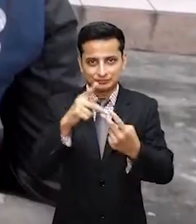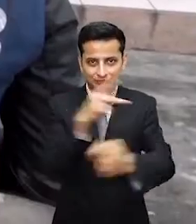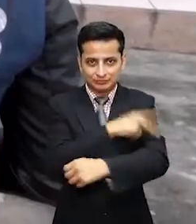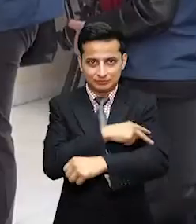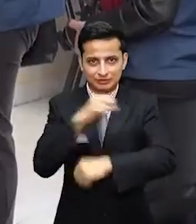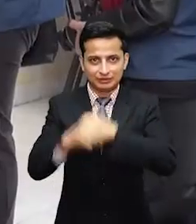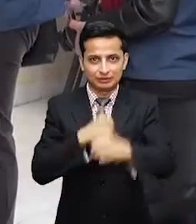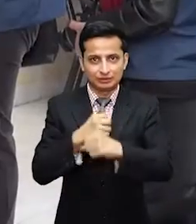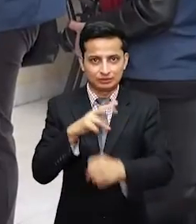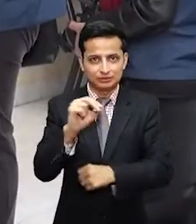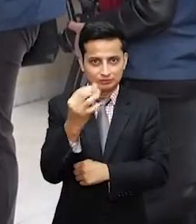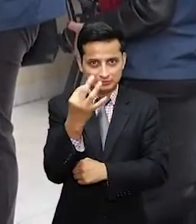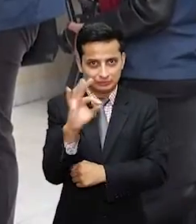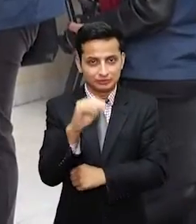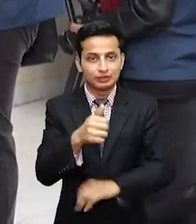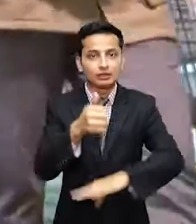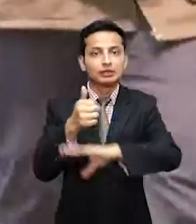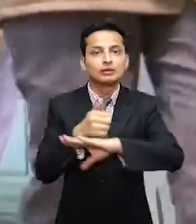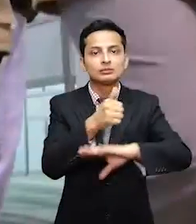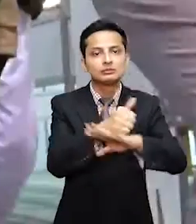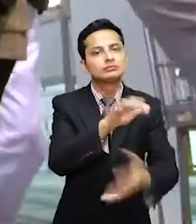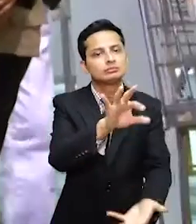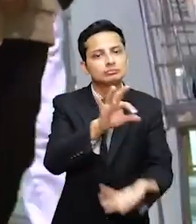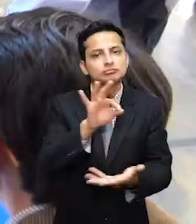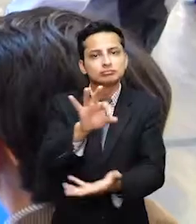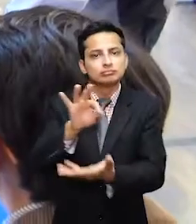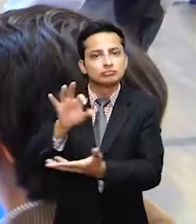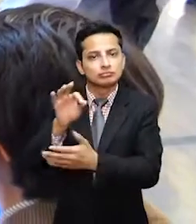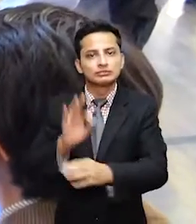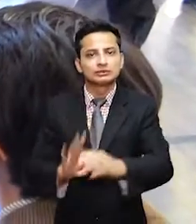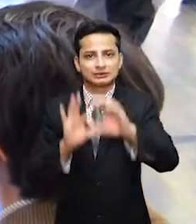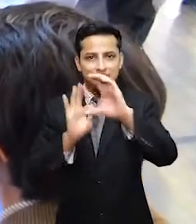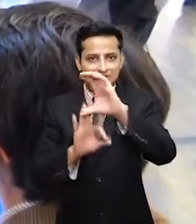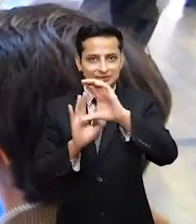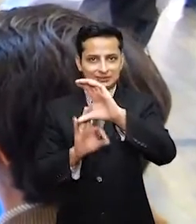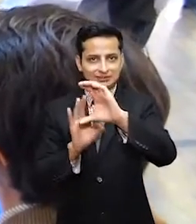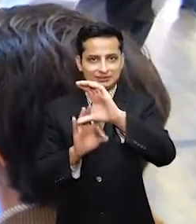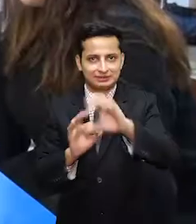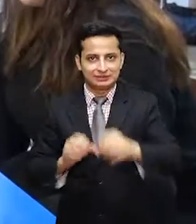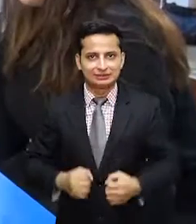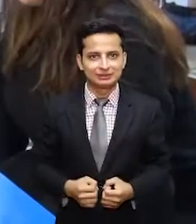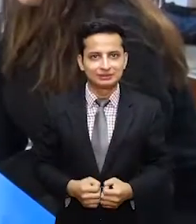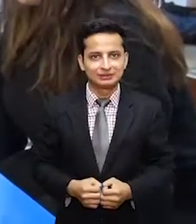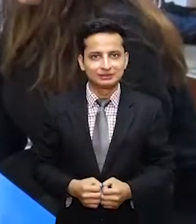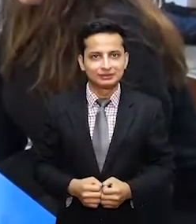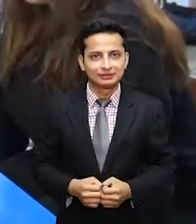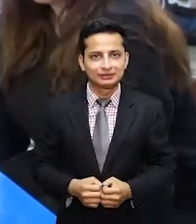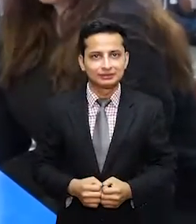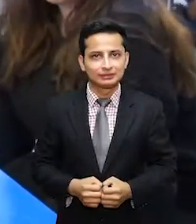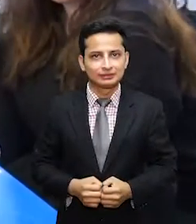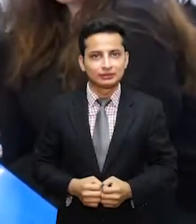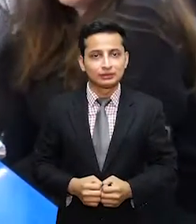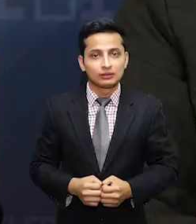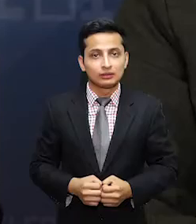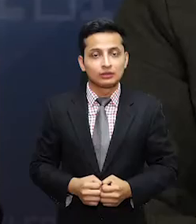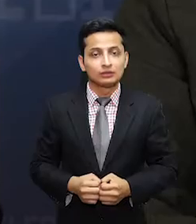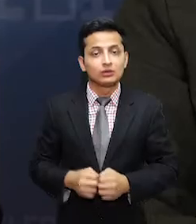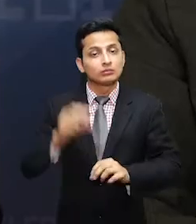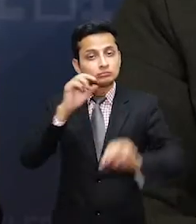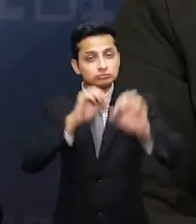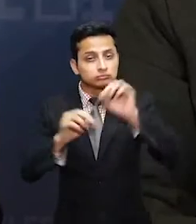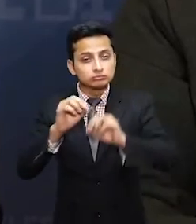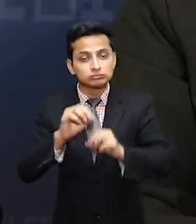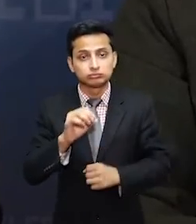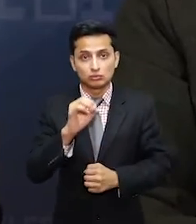elecciones seccionales 2019 y elección de consejeras y consejeros del Consejo de Participación Ciudadana y Control Social. La